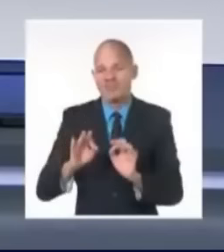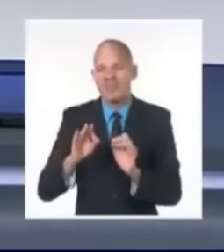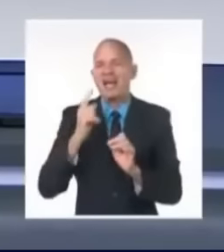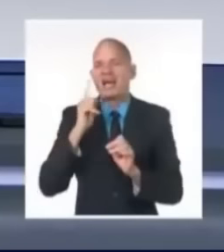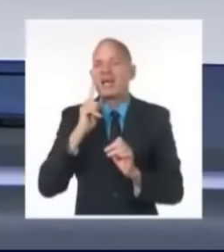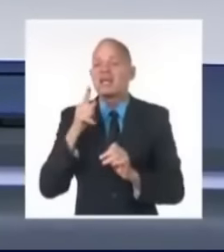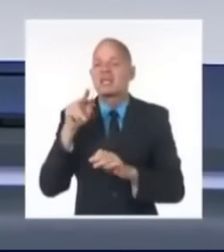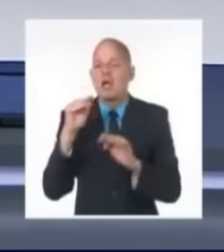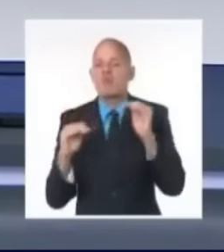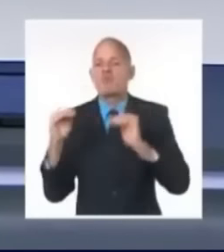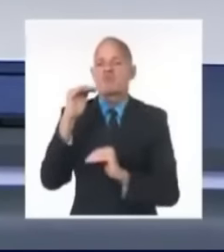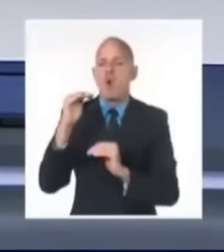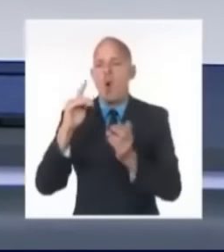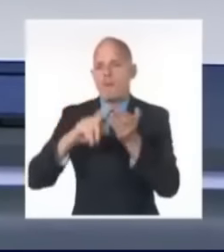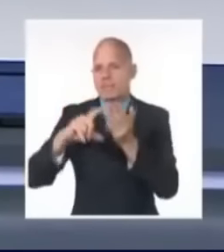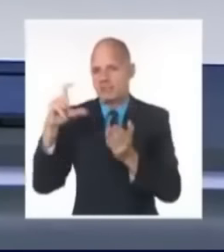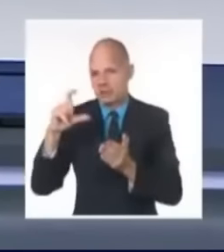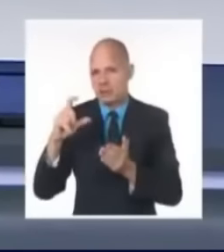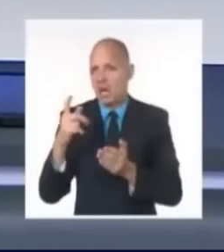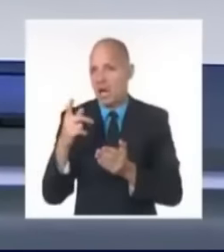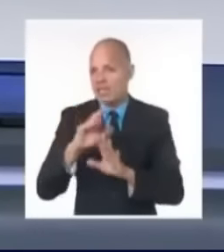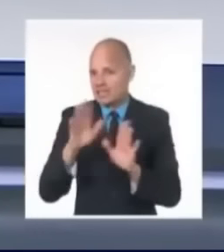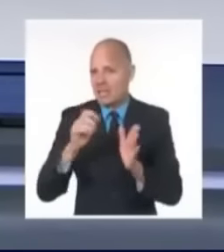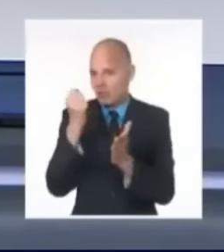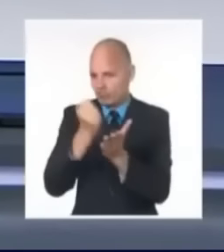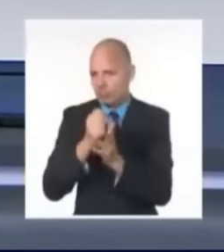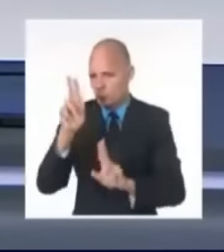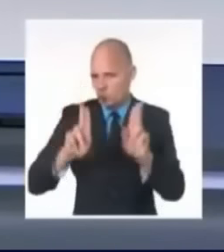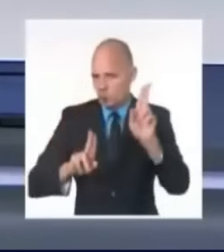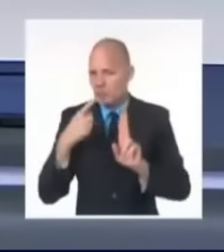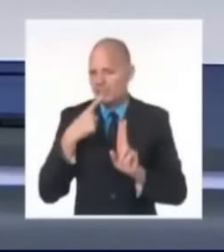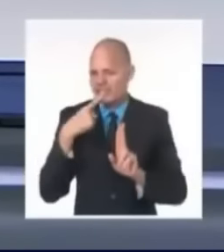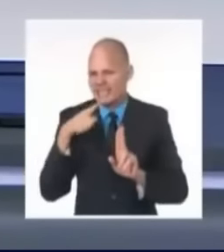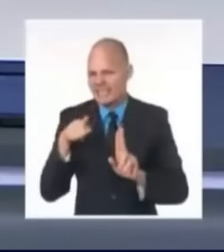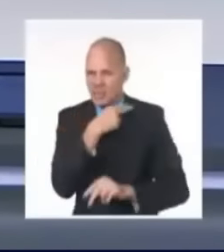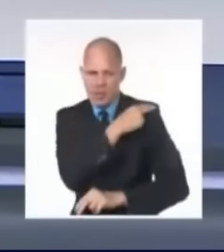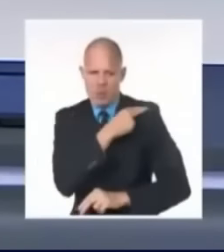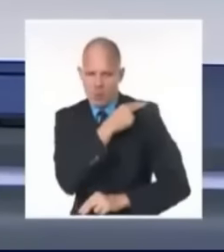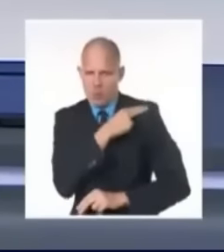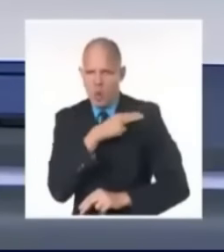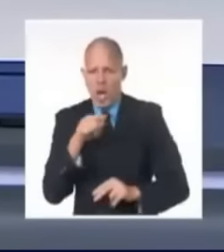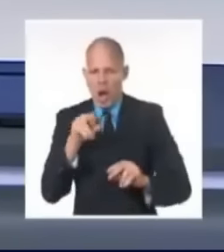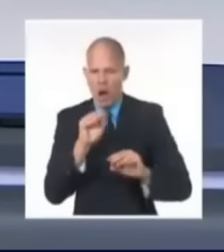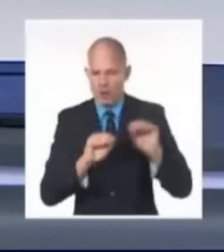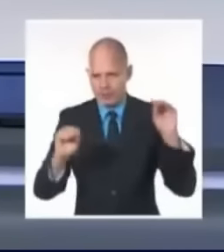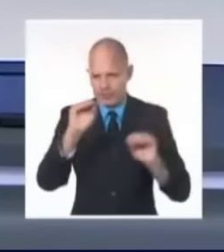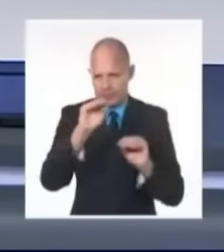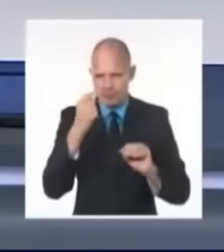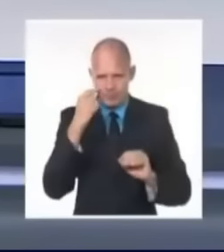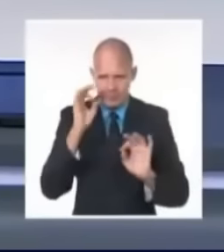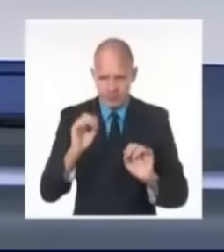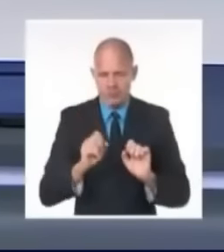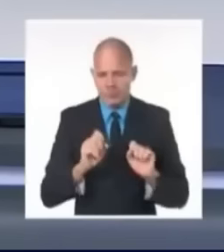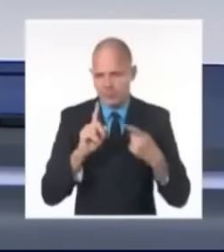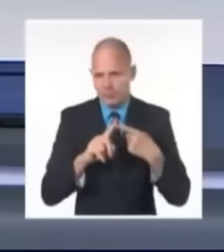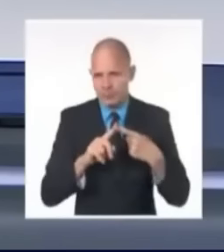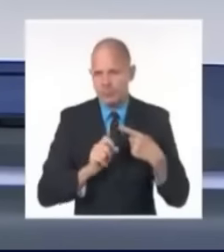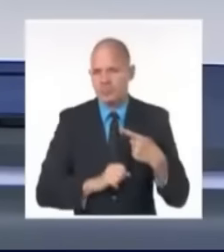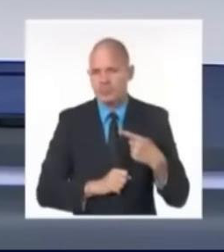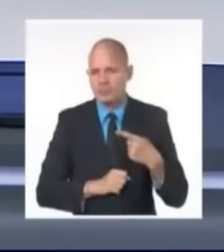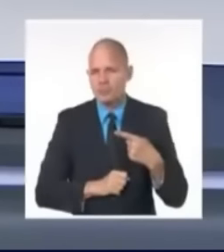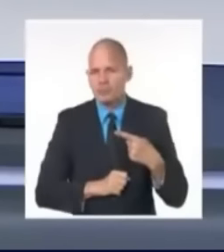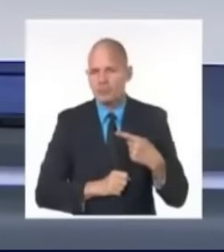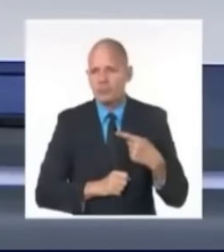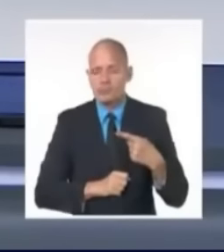del PCC, acordó realizar los siguientes movimientos de cuadro. Primero, demover